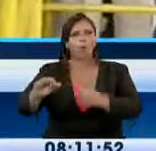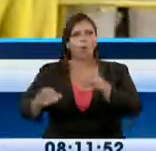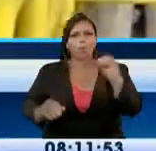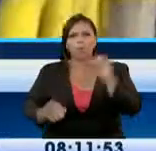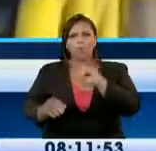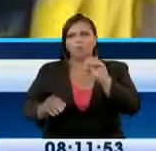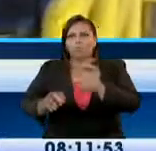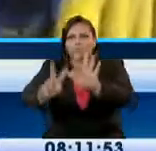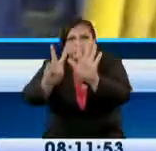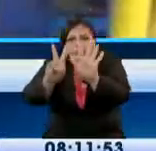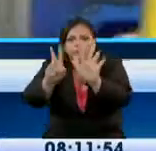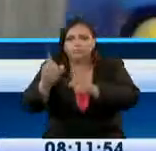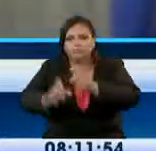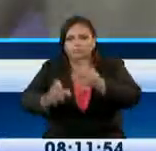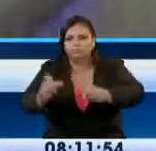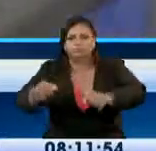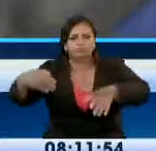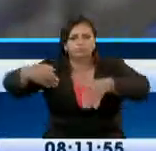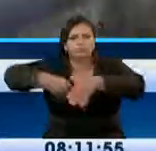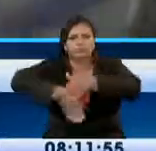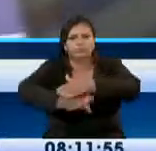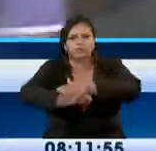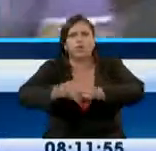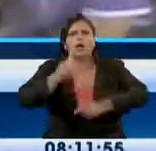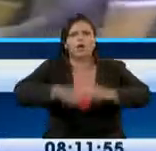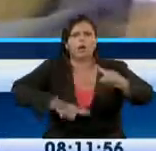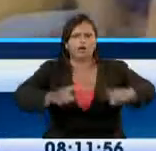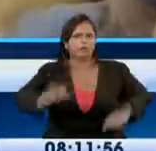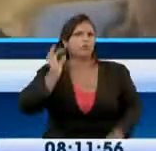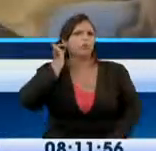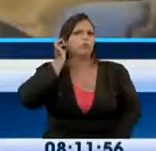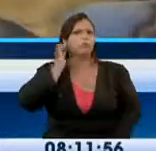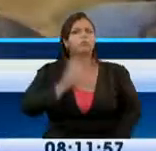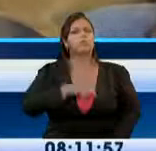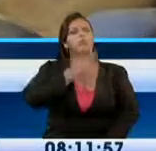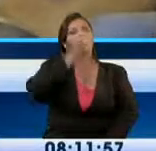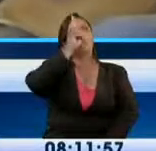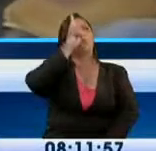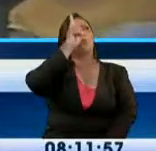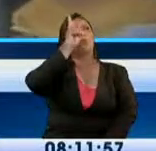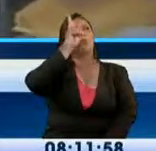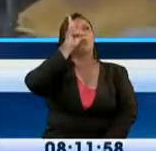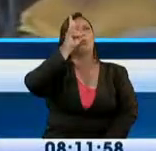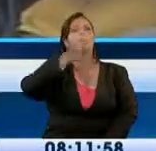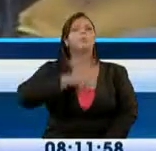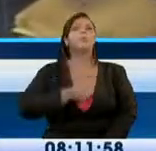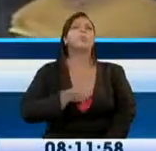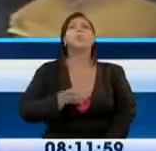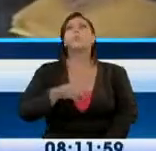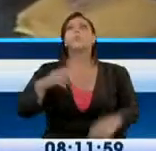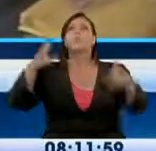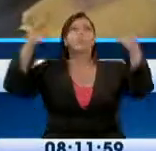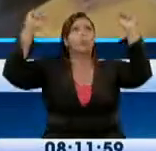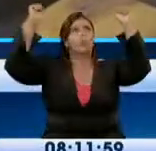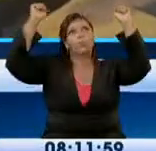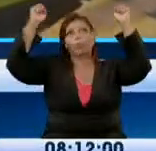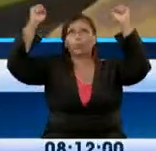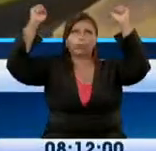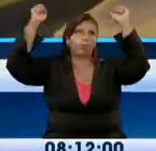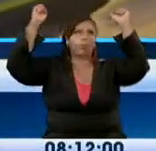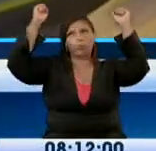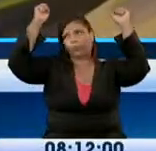al menos las mujeres, se ponen para que la morbosen y el que está atrás le está lanzando. A ver si escuché bien. ¿La mujer